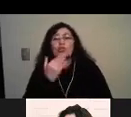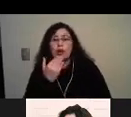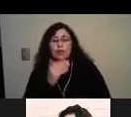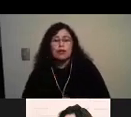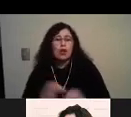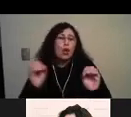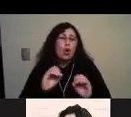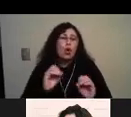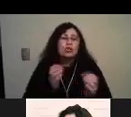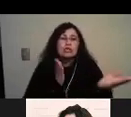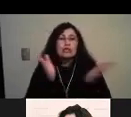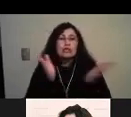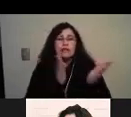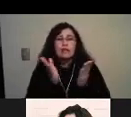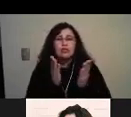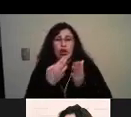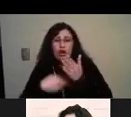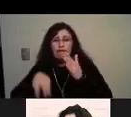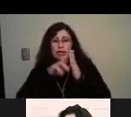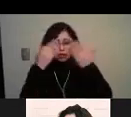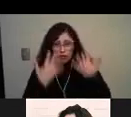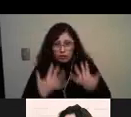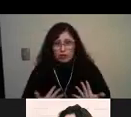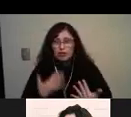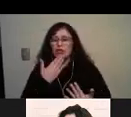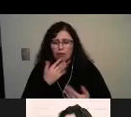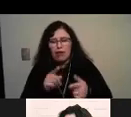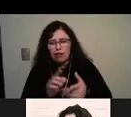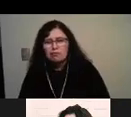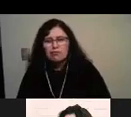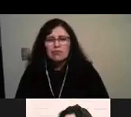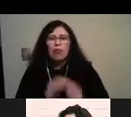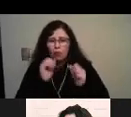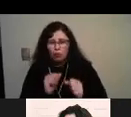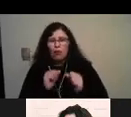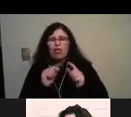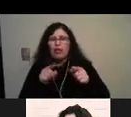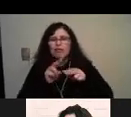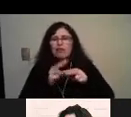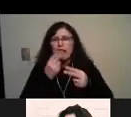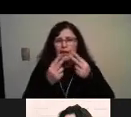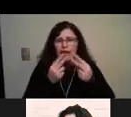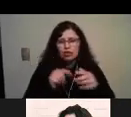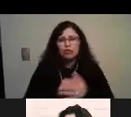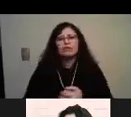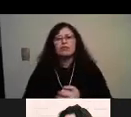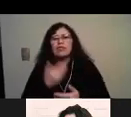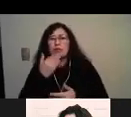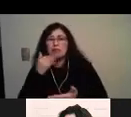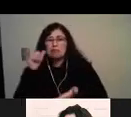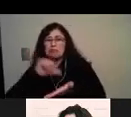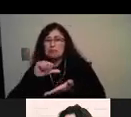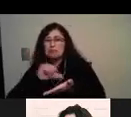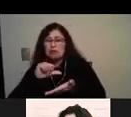de rehabilitación física, ya es probable que pase. Si alguien pasa por un centro de días, también, ya.